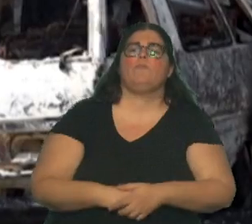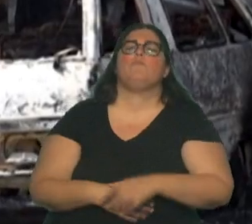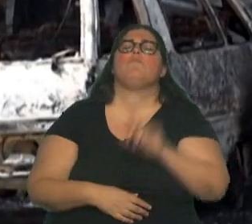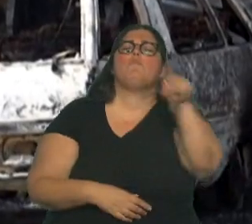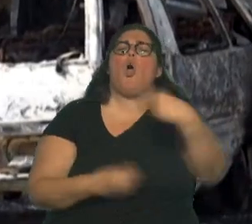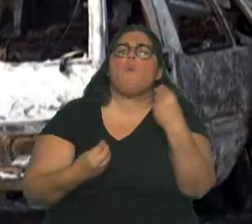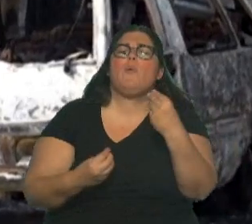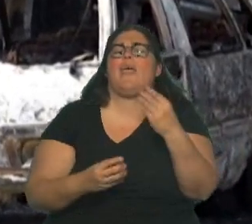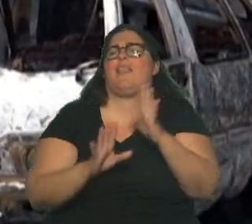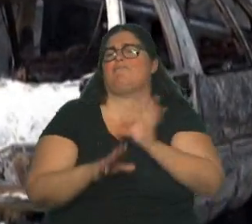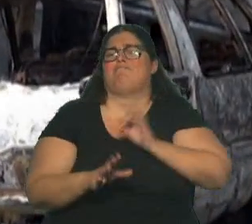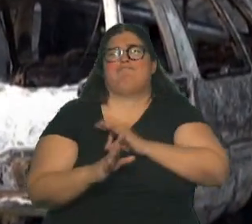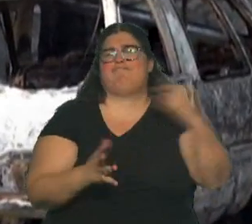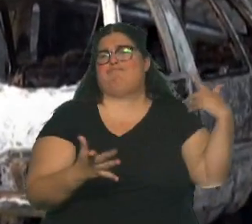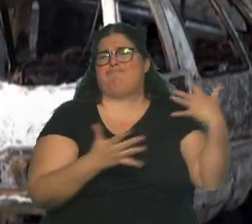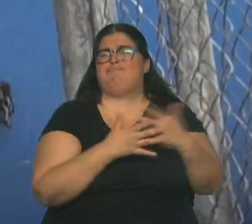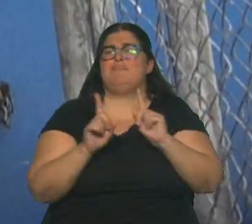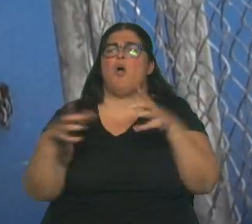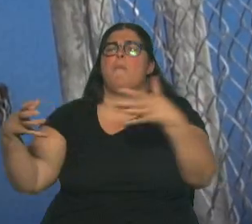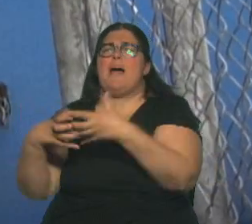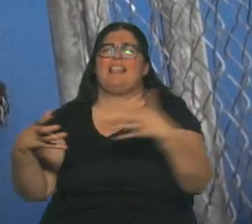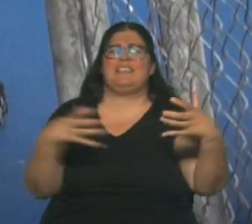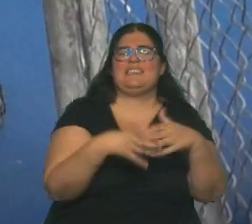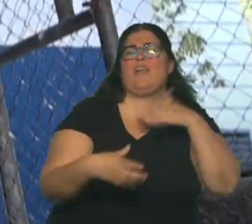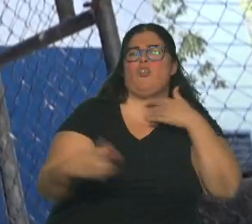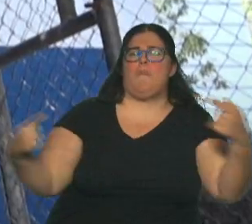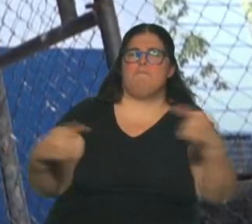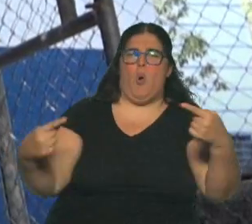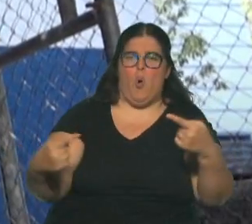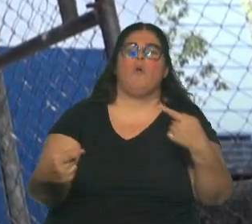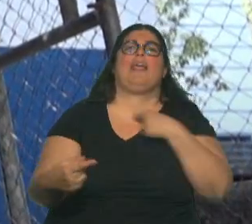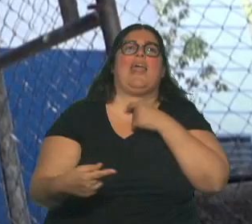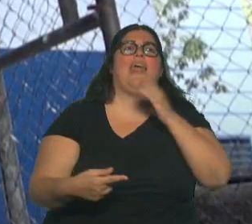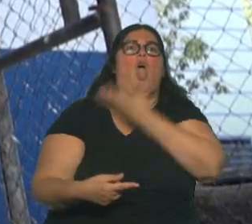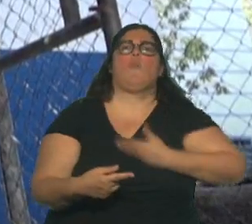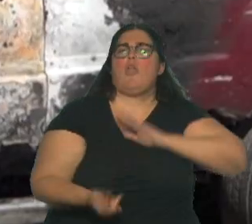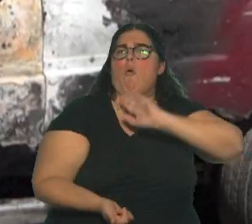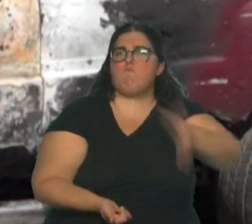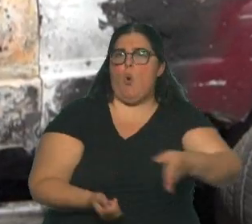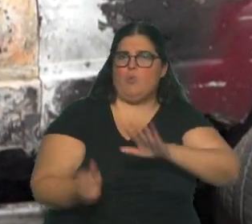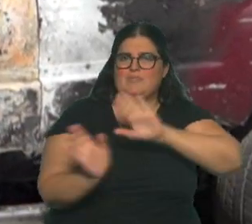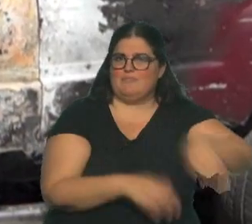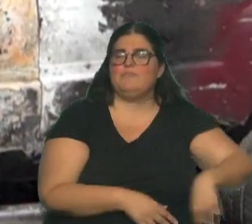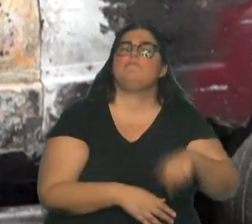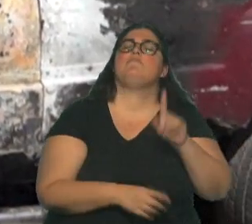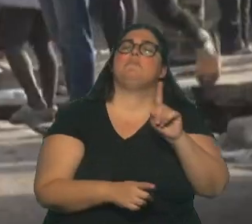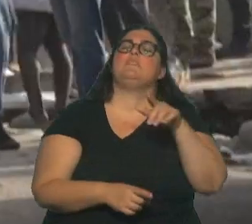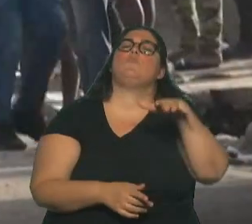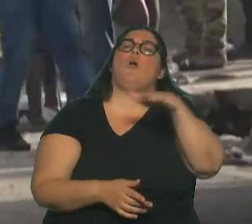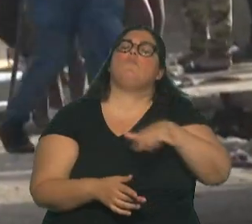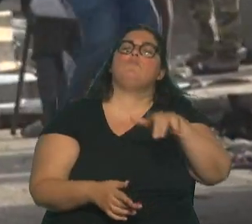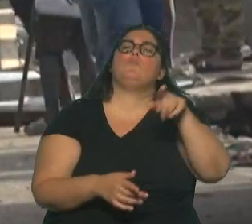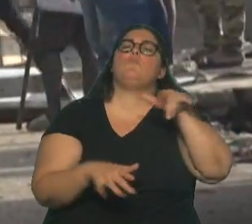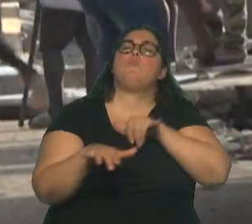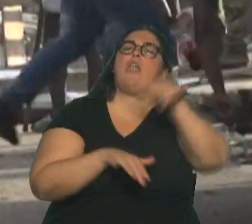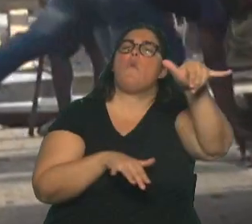pandillas históricamente rivales para destituir al gobierno. Un grupo armado intentó incluso tomar el aeropuerto internacional Toussaint-Louverture y,